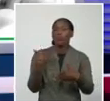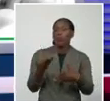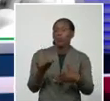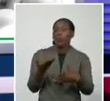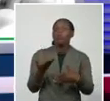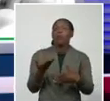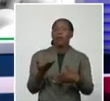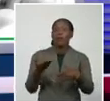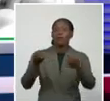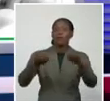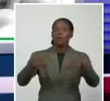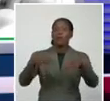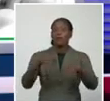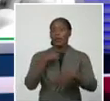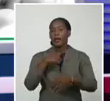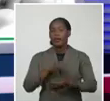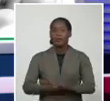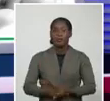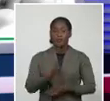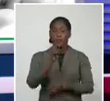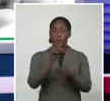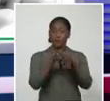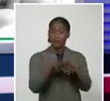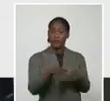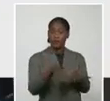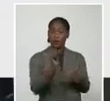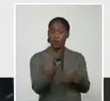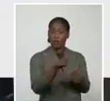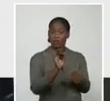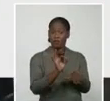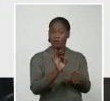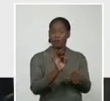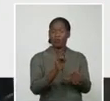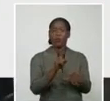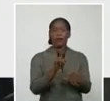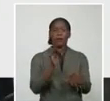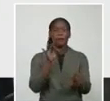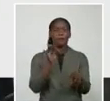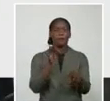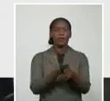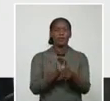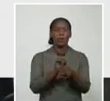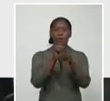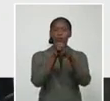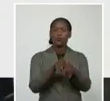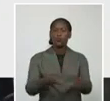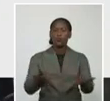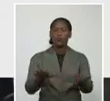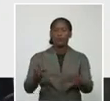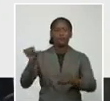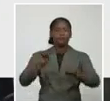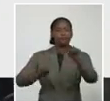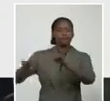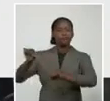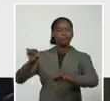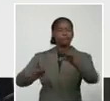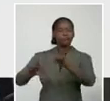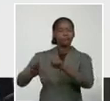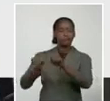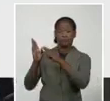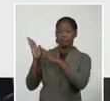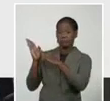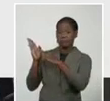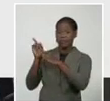de que el origen del virus SARS-CoV-2 haya sido en un laboratorio. Y aquí tenemos la noticia a través